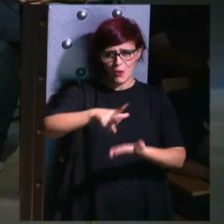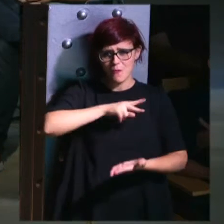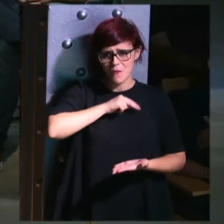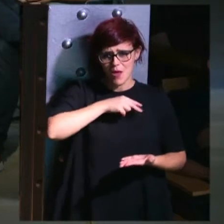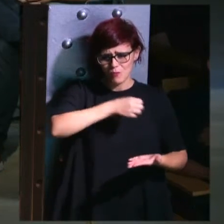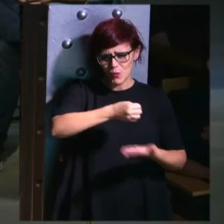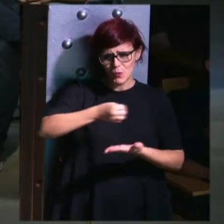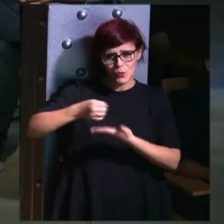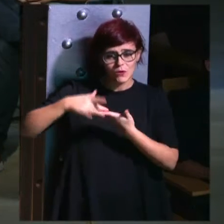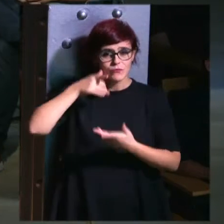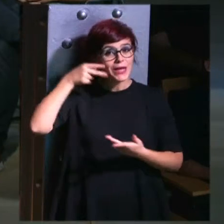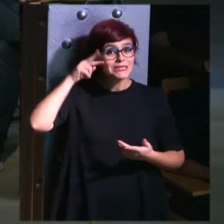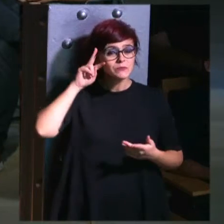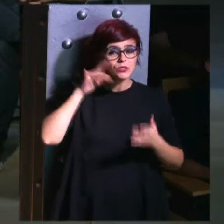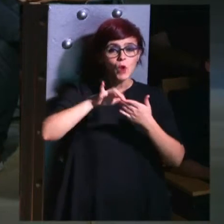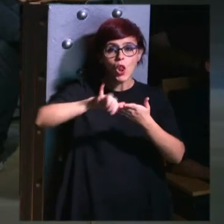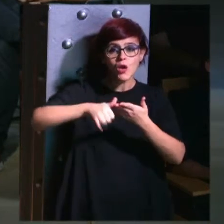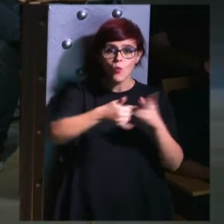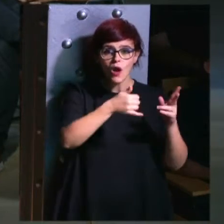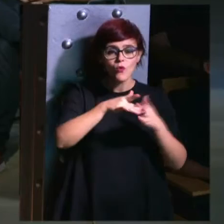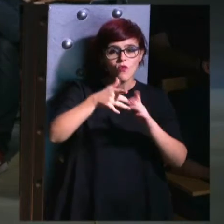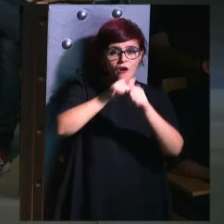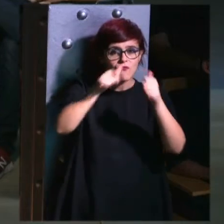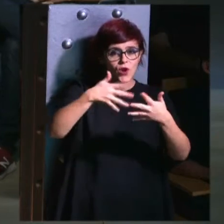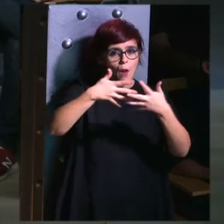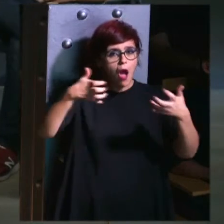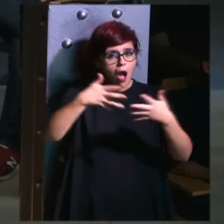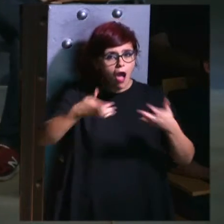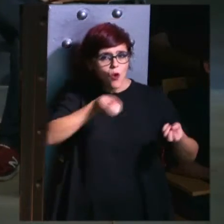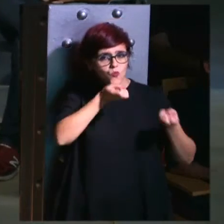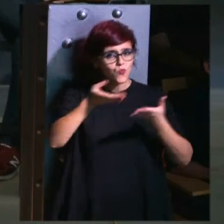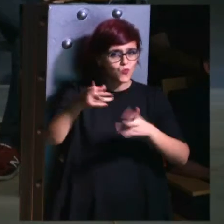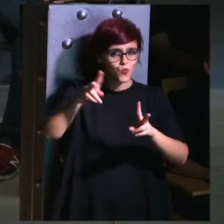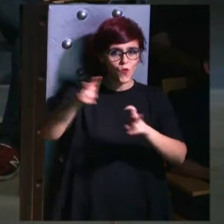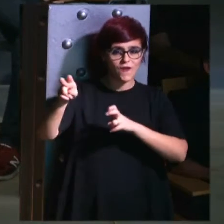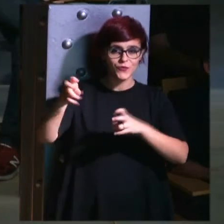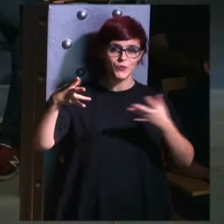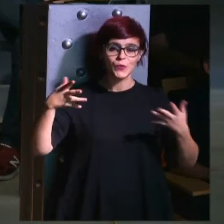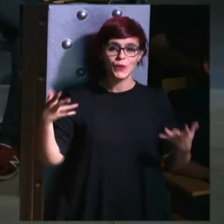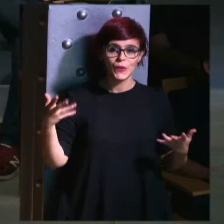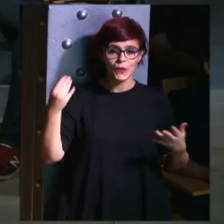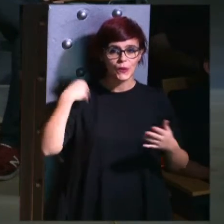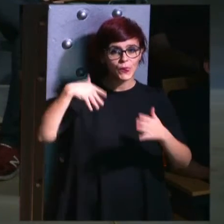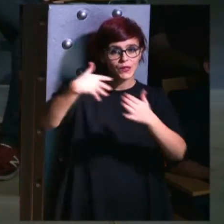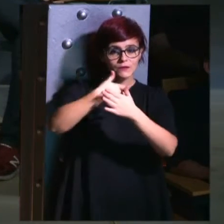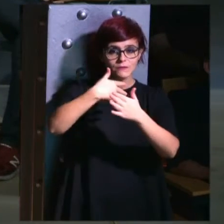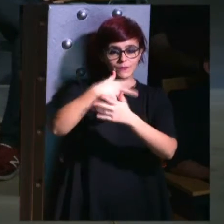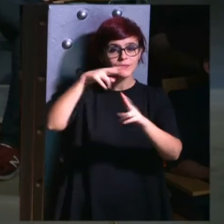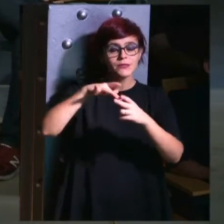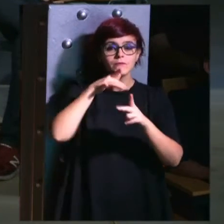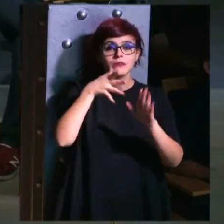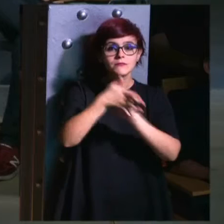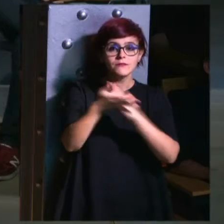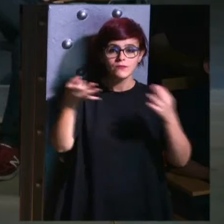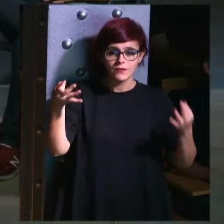es experto en crear un nuevo lenguaje, una nueva narrativa, y él nos va a explicar en qué consiste